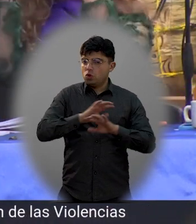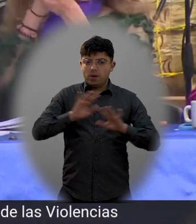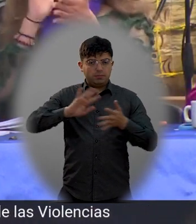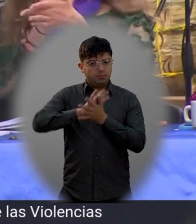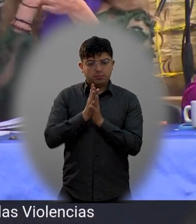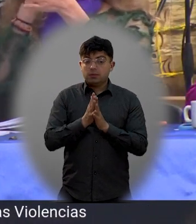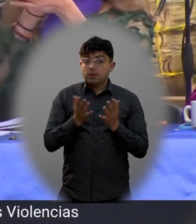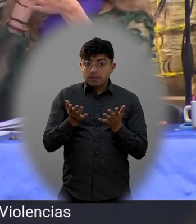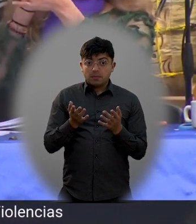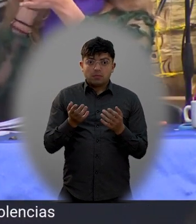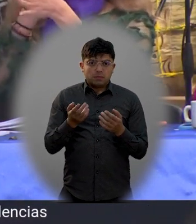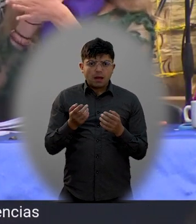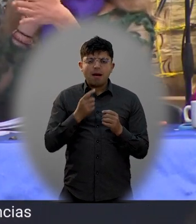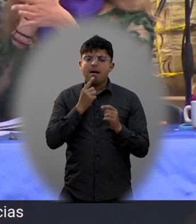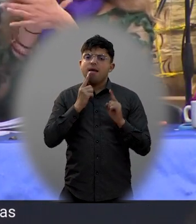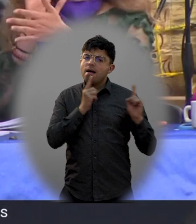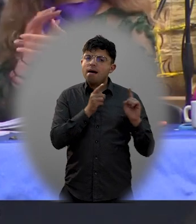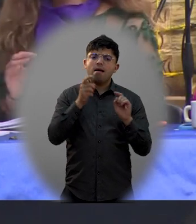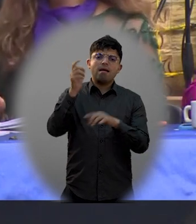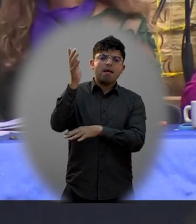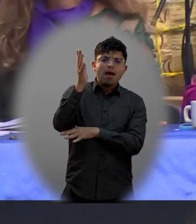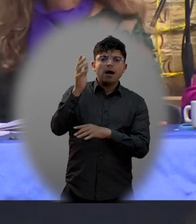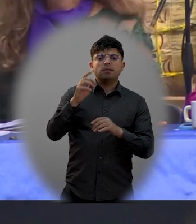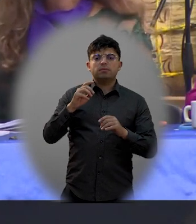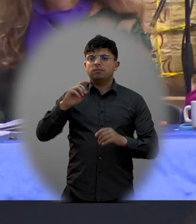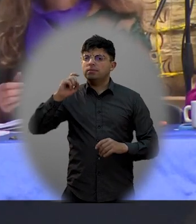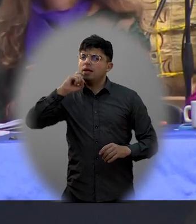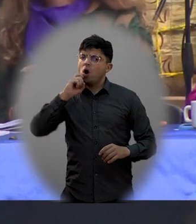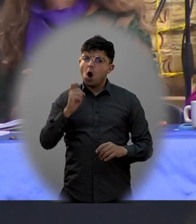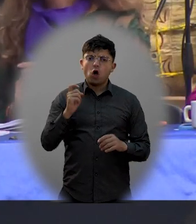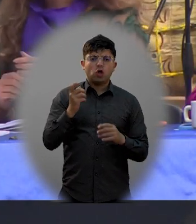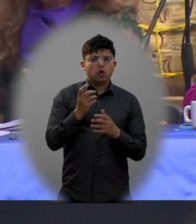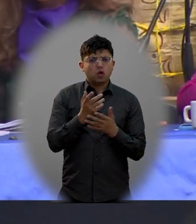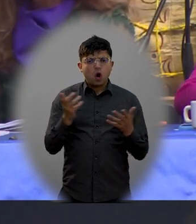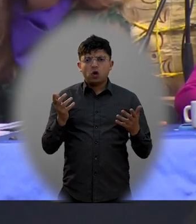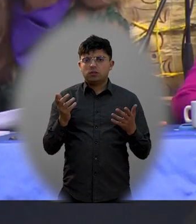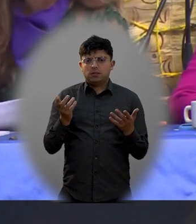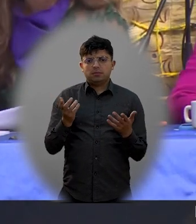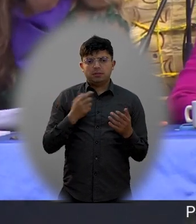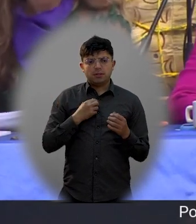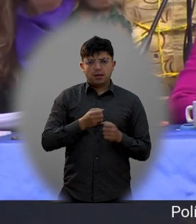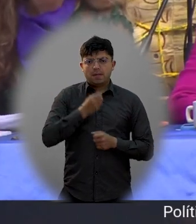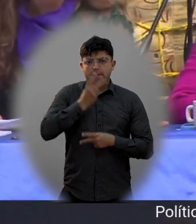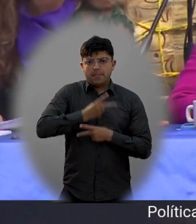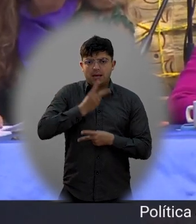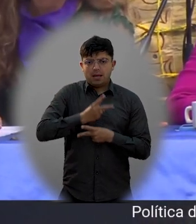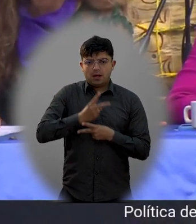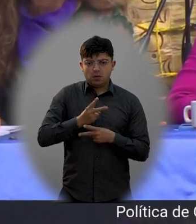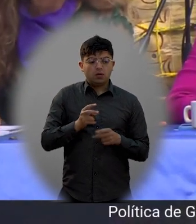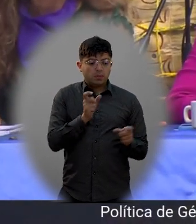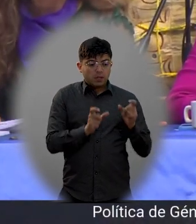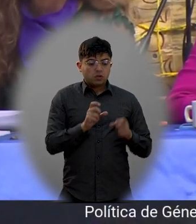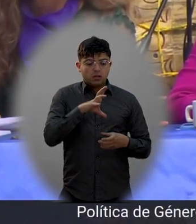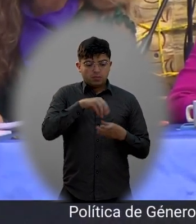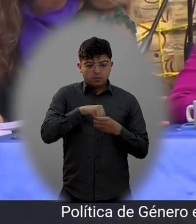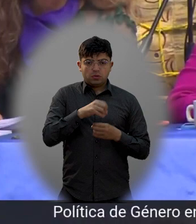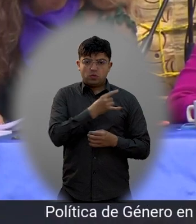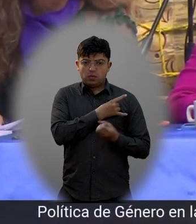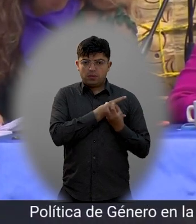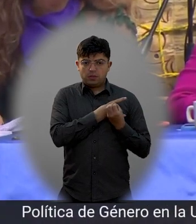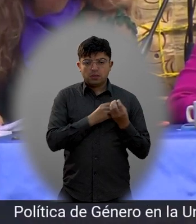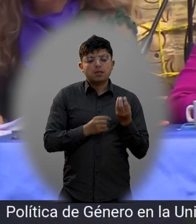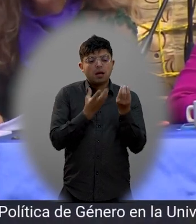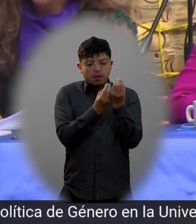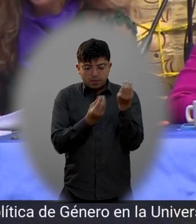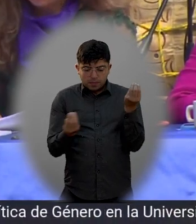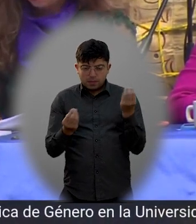pueden estar repartiendo discursos de odio y poniéndonos en riesgo a las personas que habitamos la universidad como disidencias del